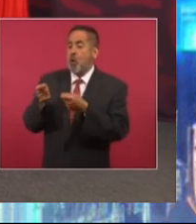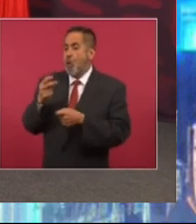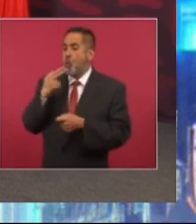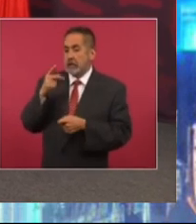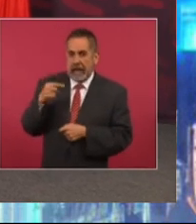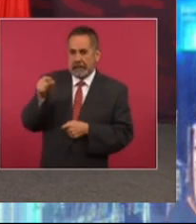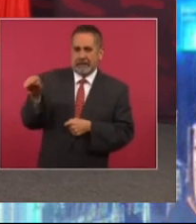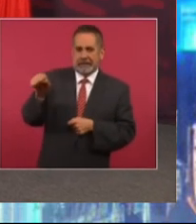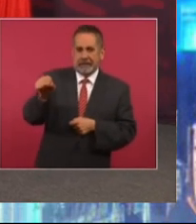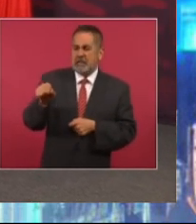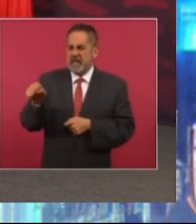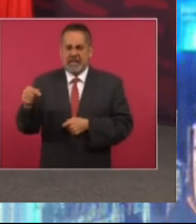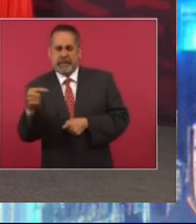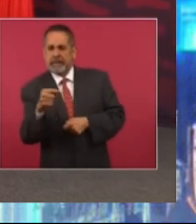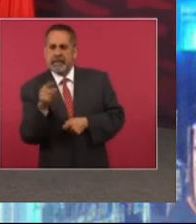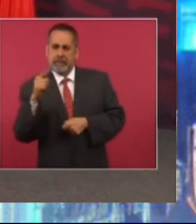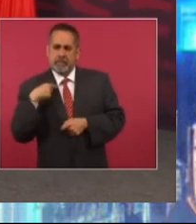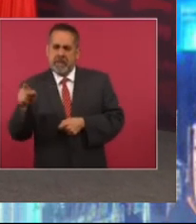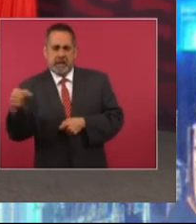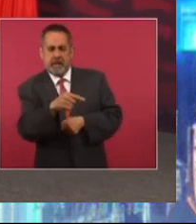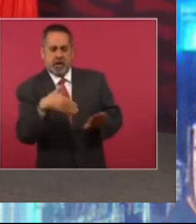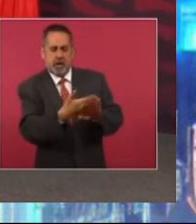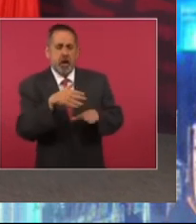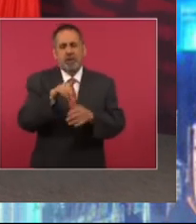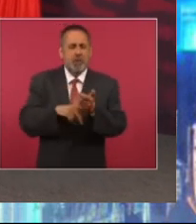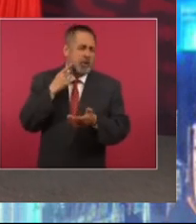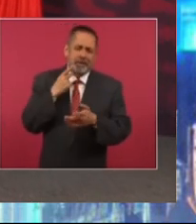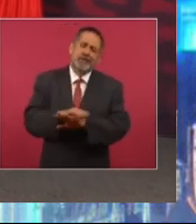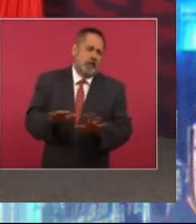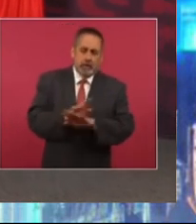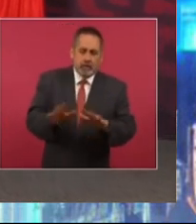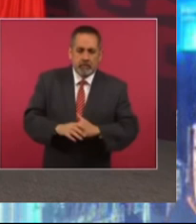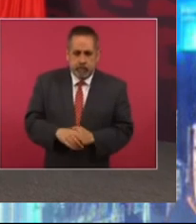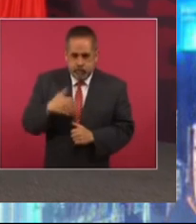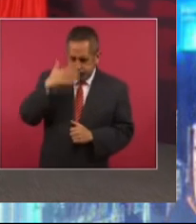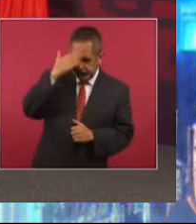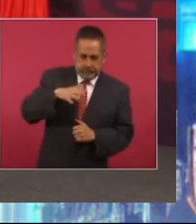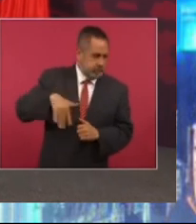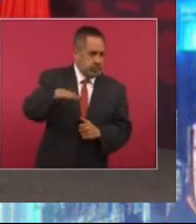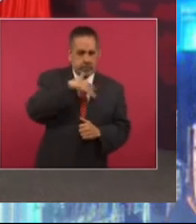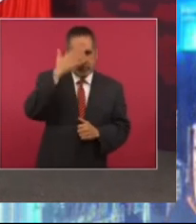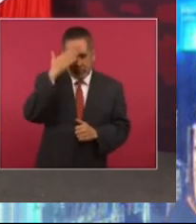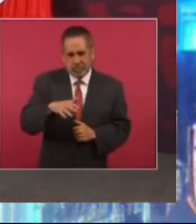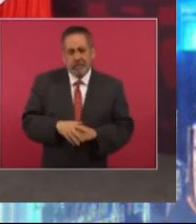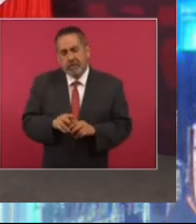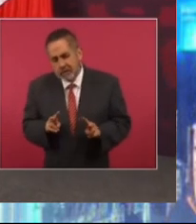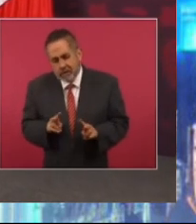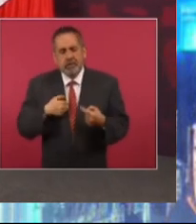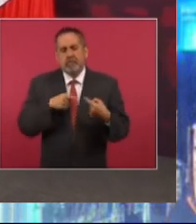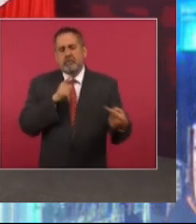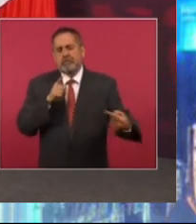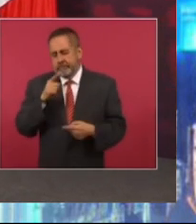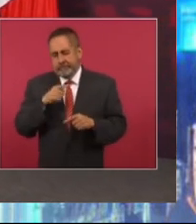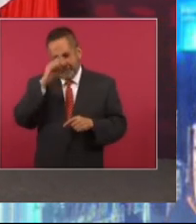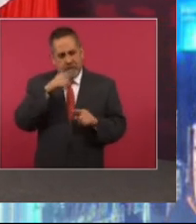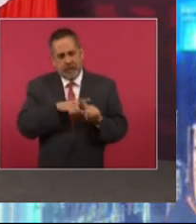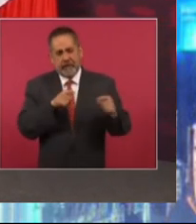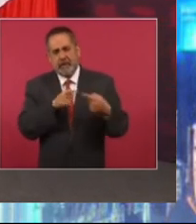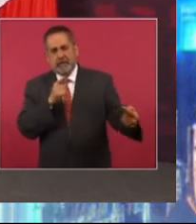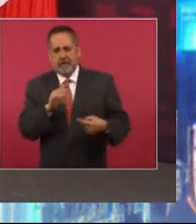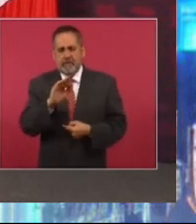tiene diferencias con Fox, con Calderón, pero no menciona a Peña Nieto. ¿Por qué solo de